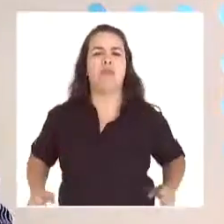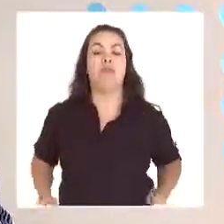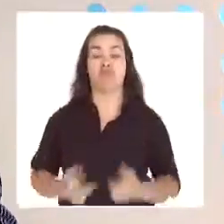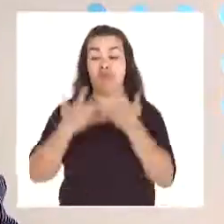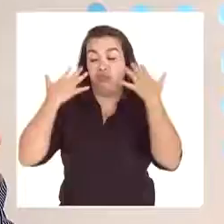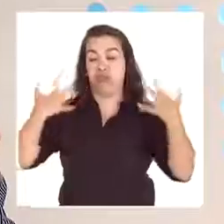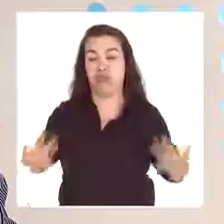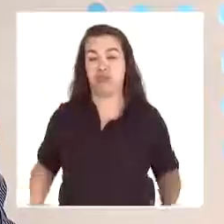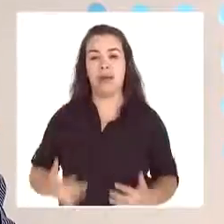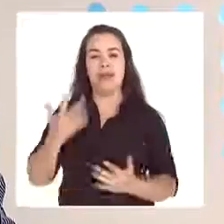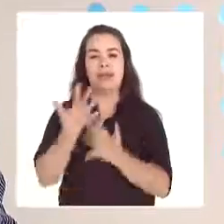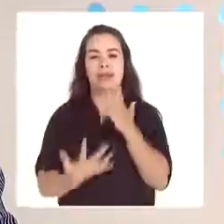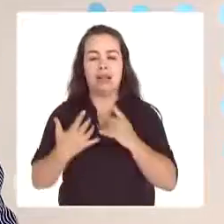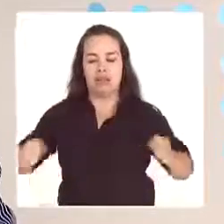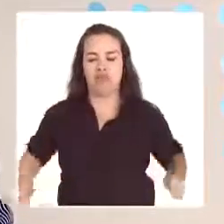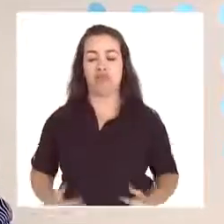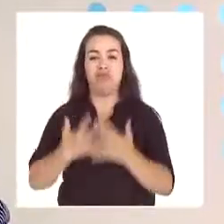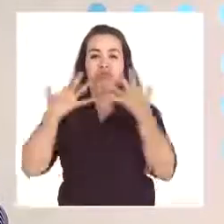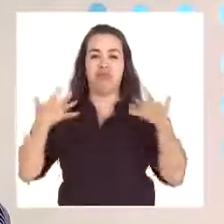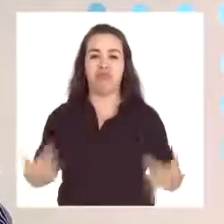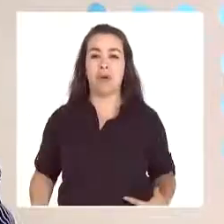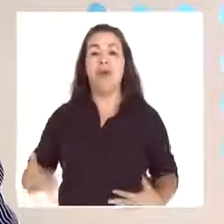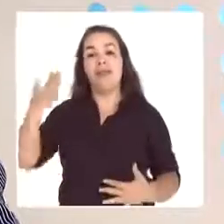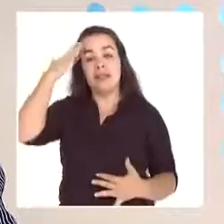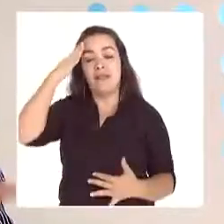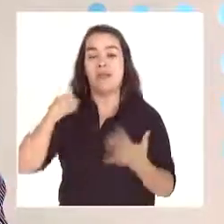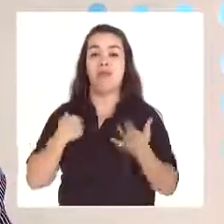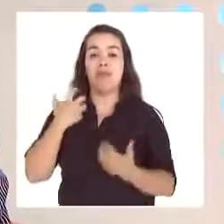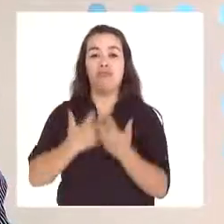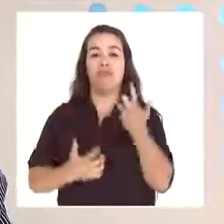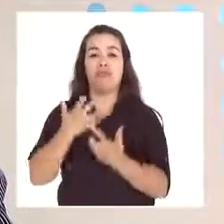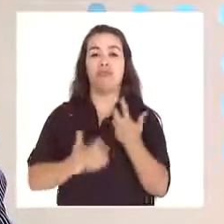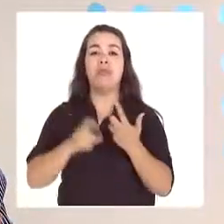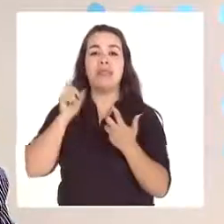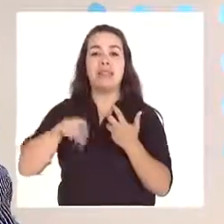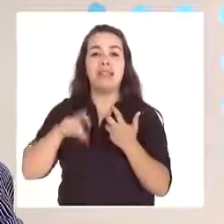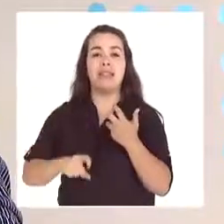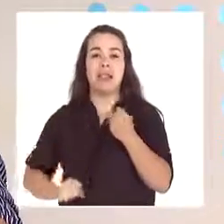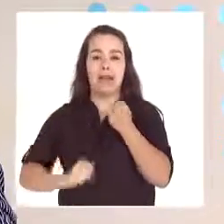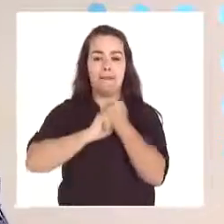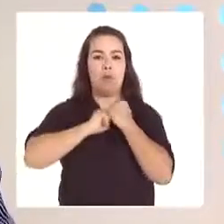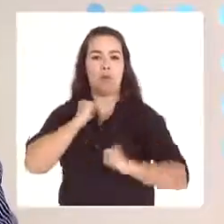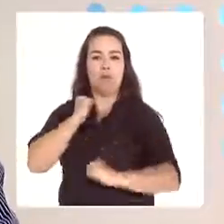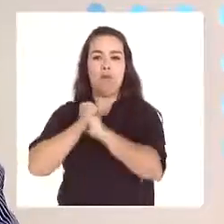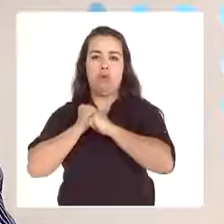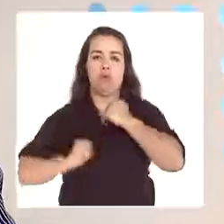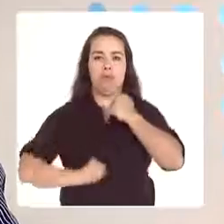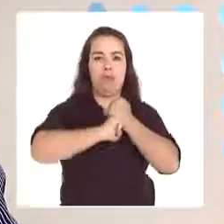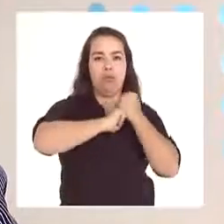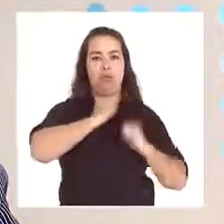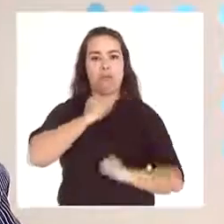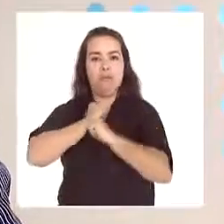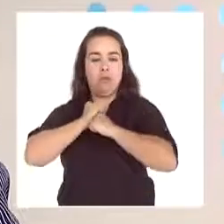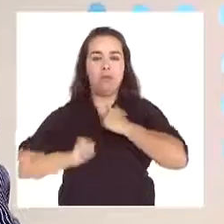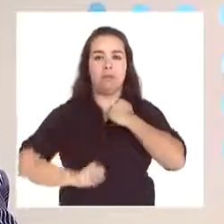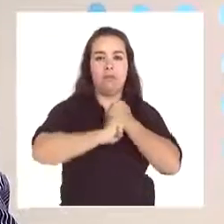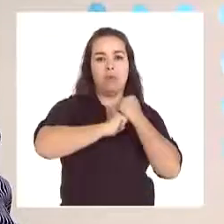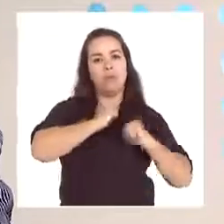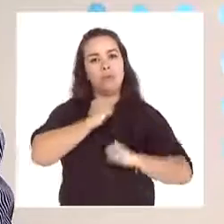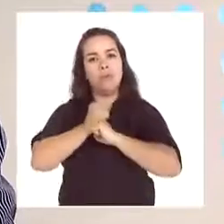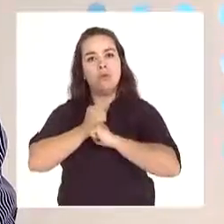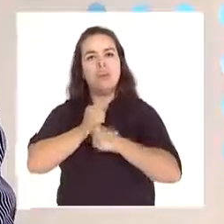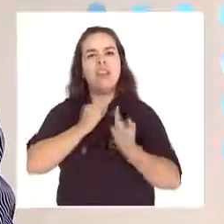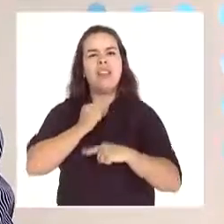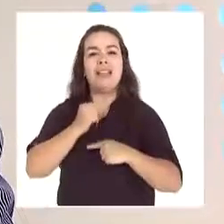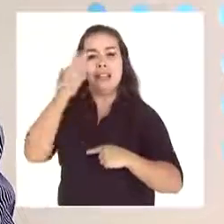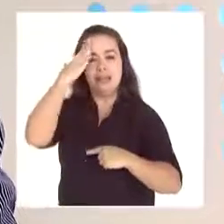unos reguladores para que esta sangre fluya apropiadamente. El riñón lo que hace es